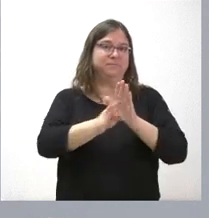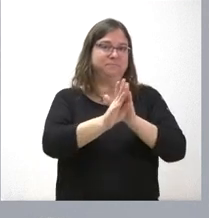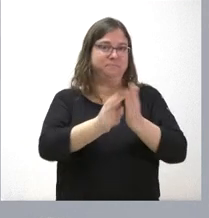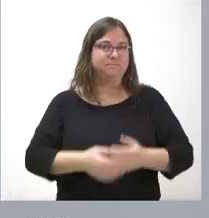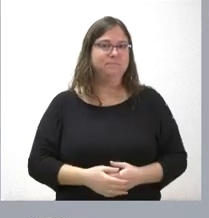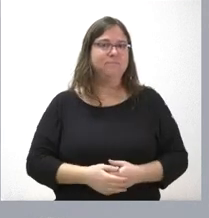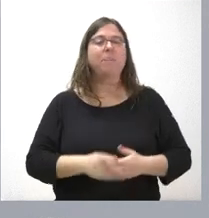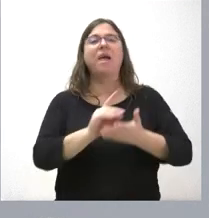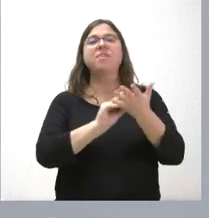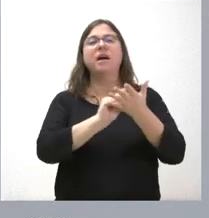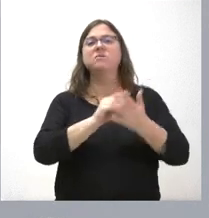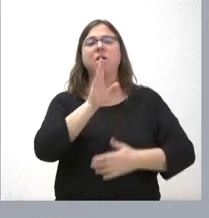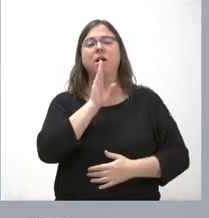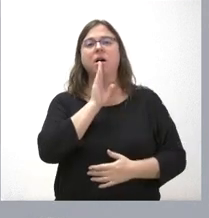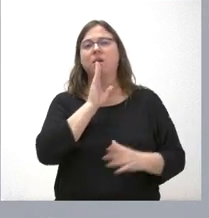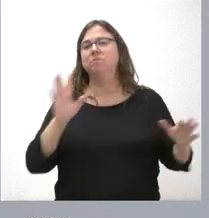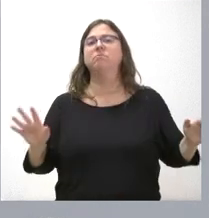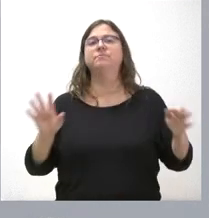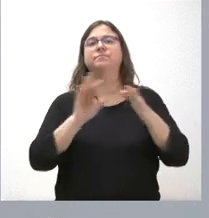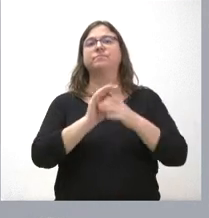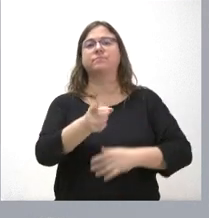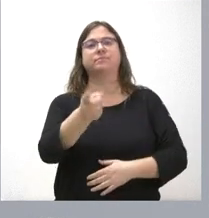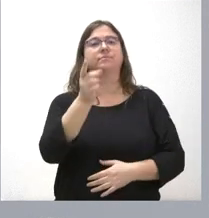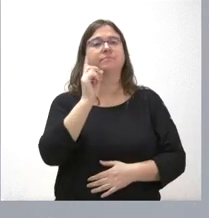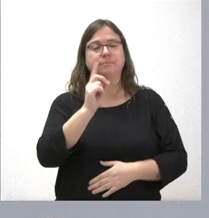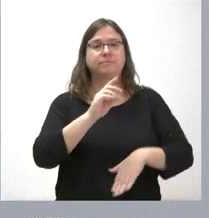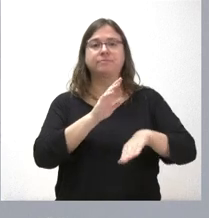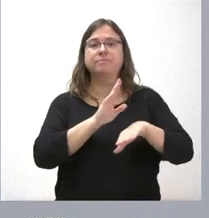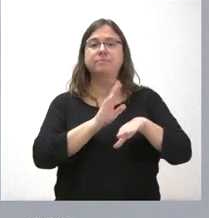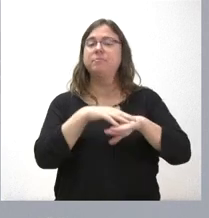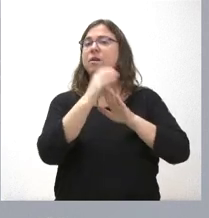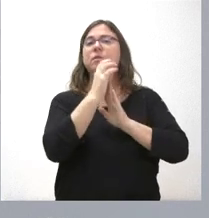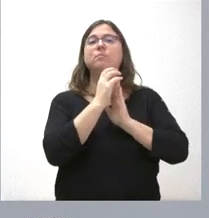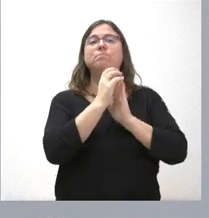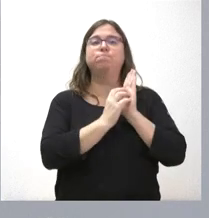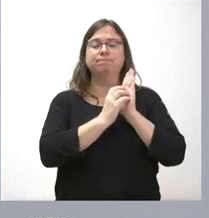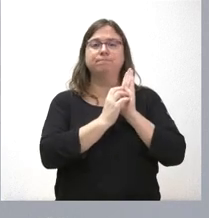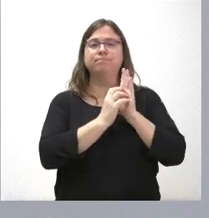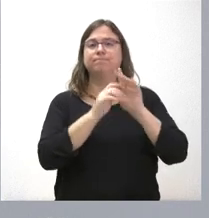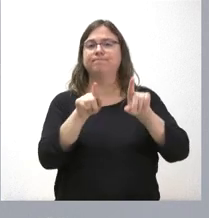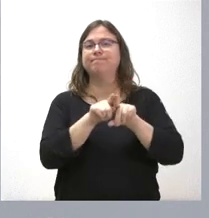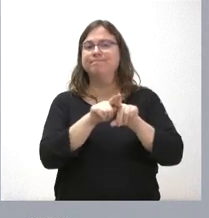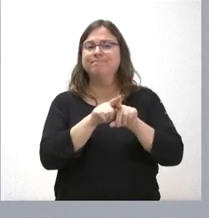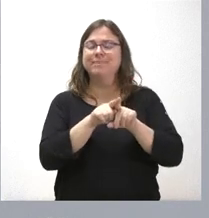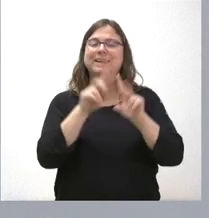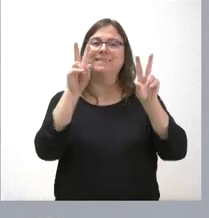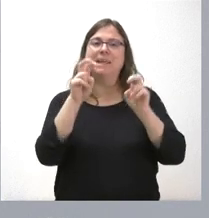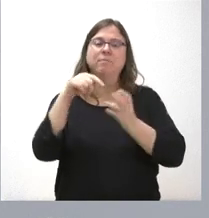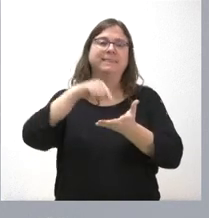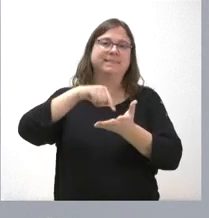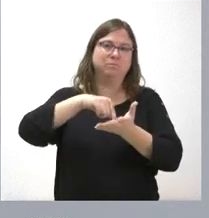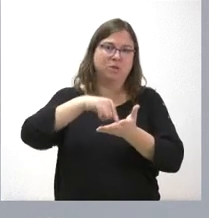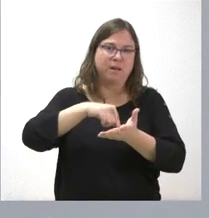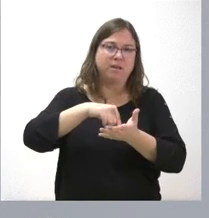Esta cifra que les he dicho se corresponde exclusivamente a lo que es la reducción de la recaudación en materia tributaria. No